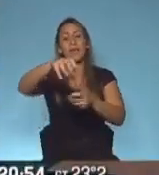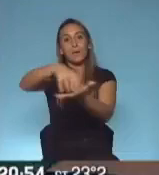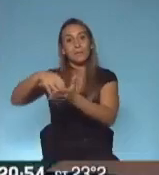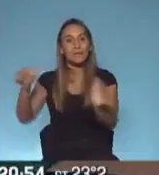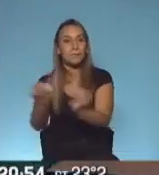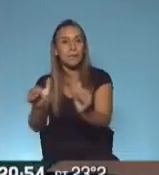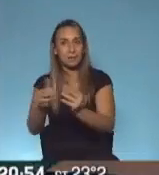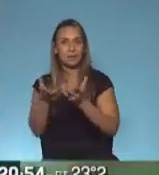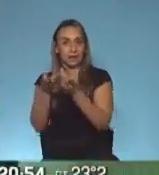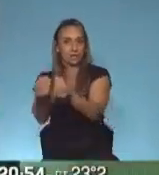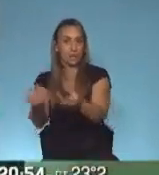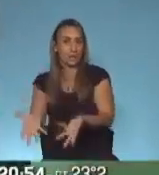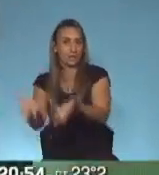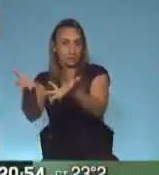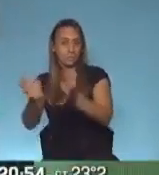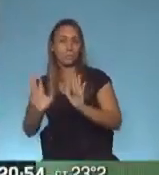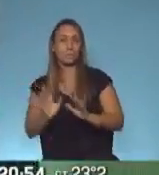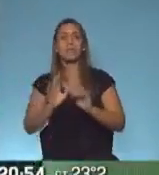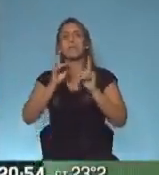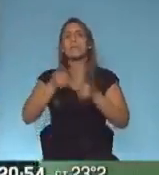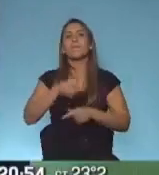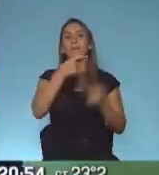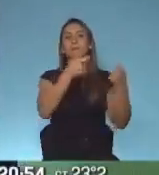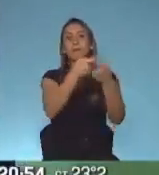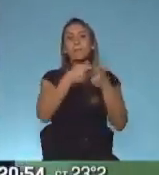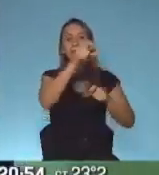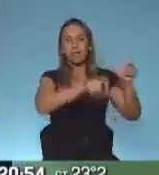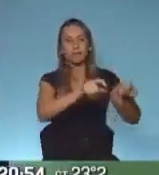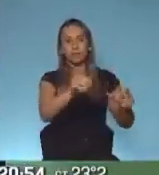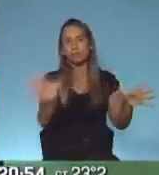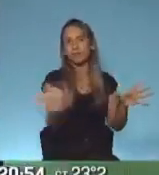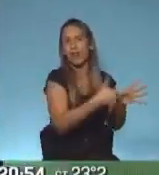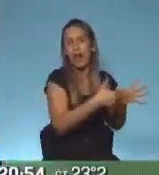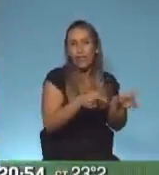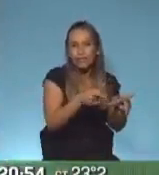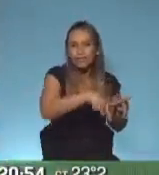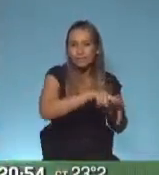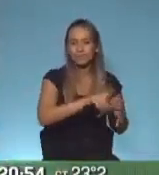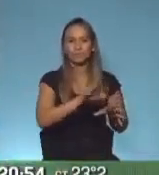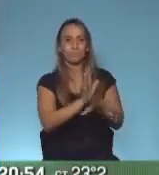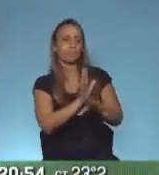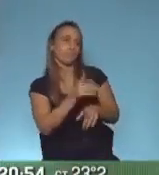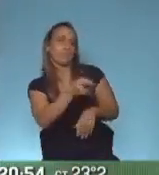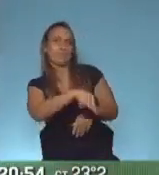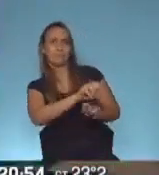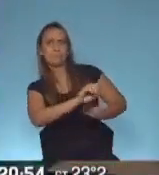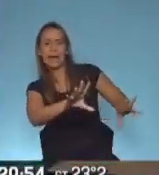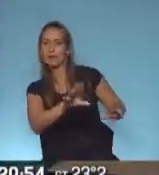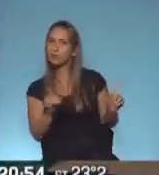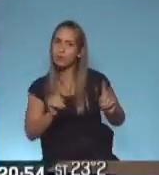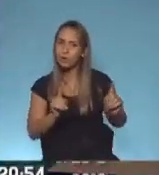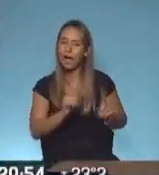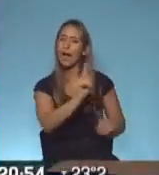también no son todos los grandes empresarios. No, porque hay grandes empresarios y grandes empresarios. Lo que sí en general los grandes empresarios... Y perdón,